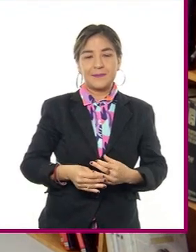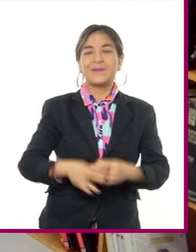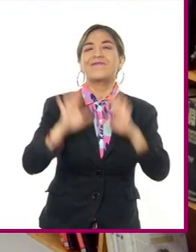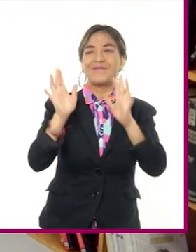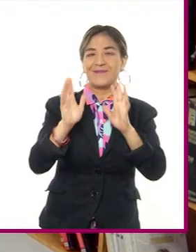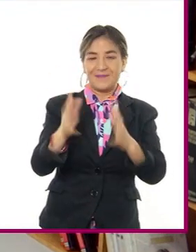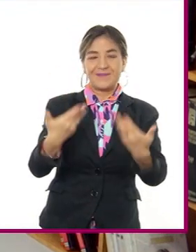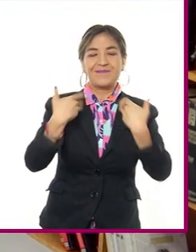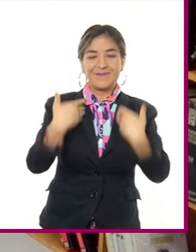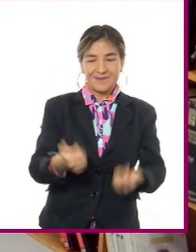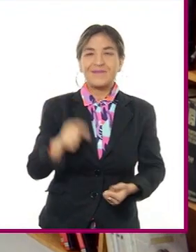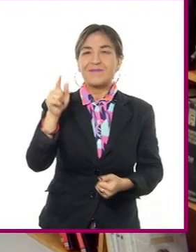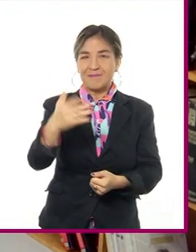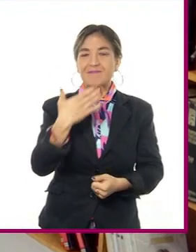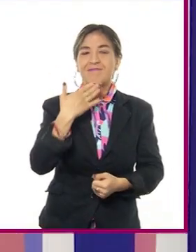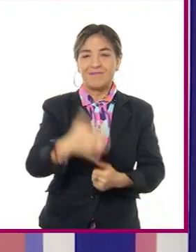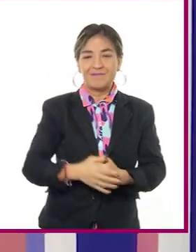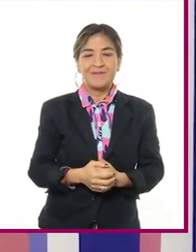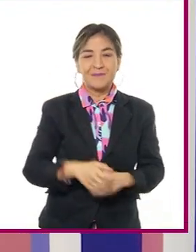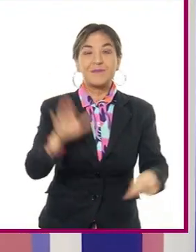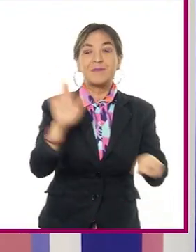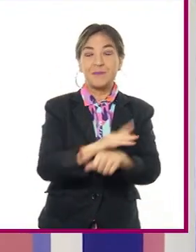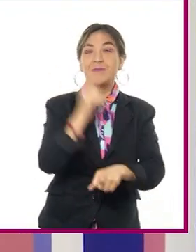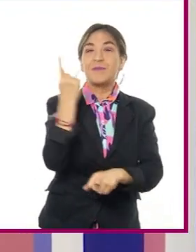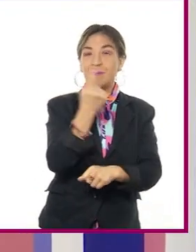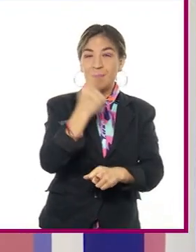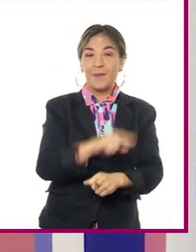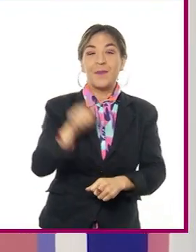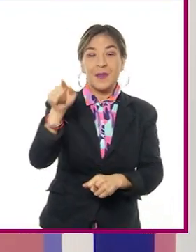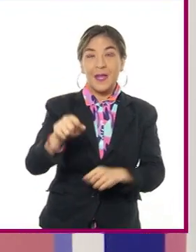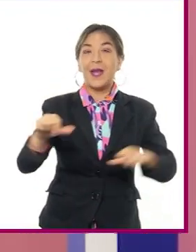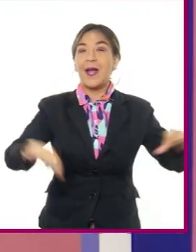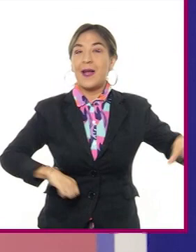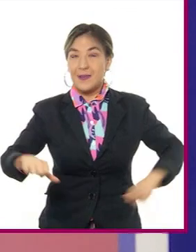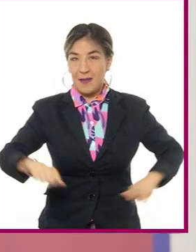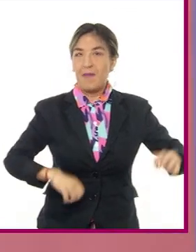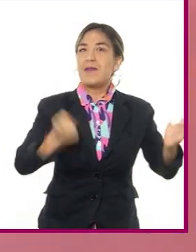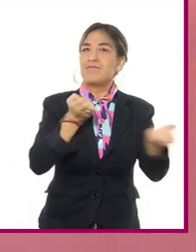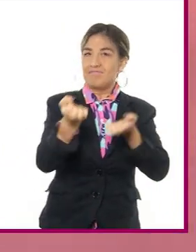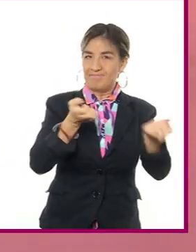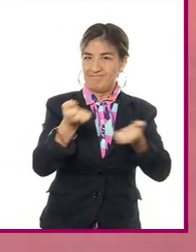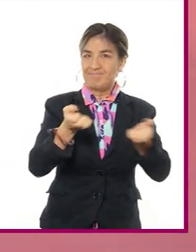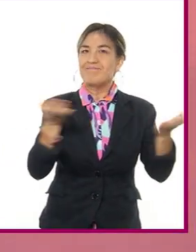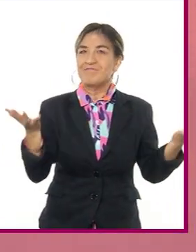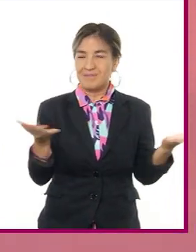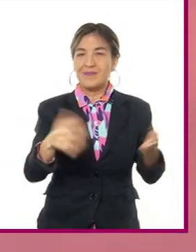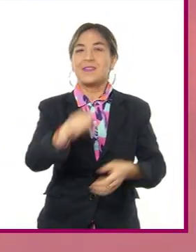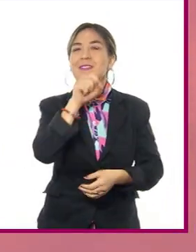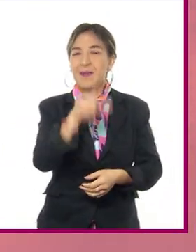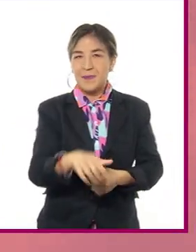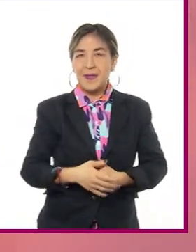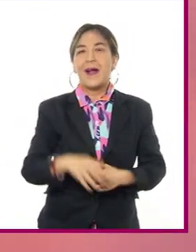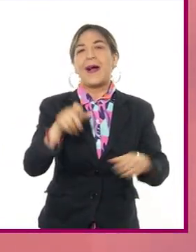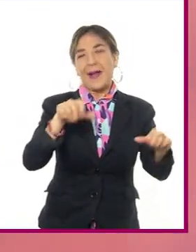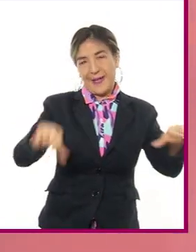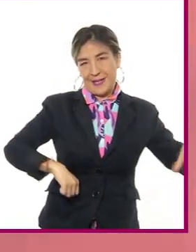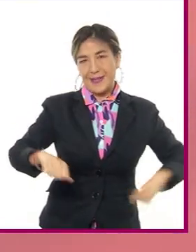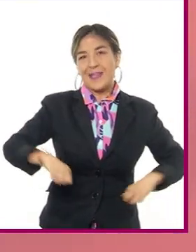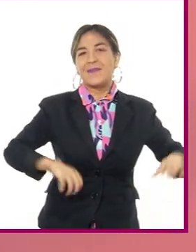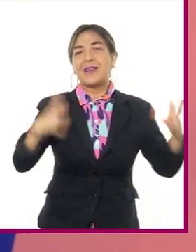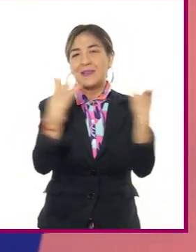Eso está muy bien, porque además de hacer actividad física, realizan una actividad en